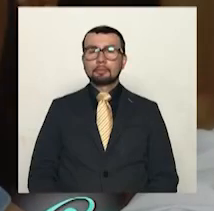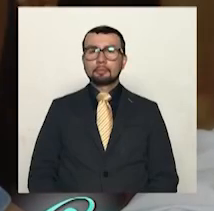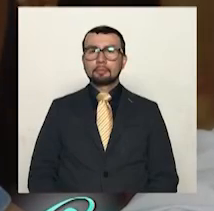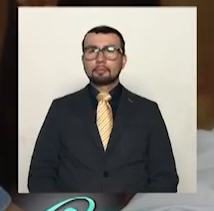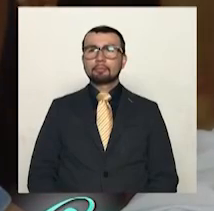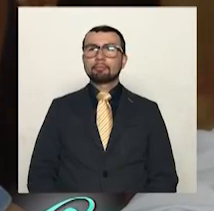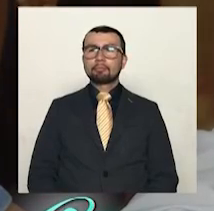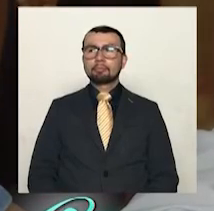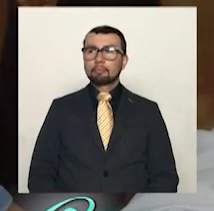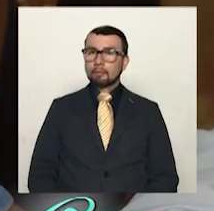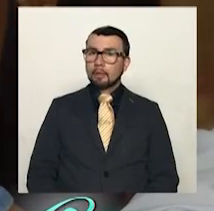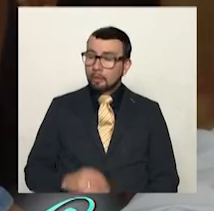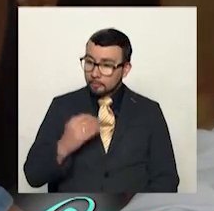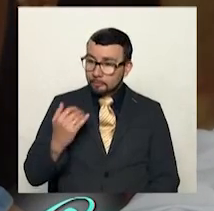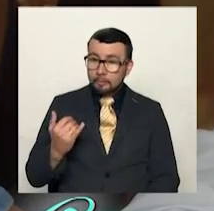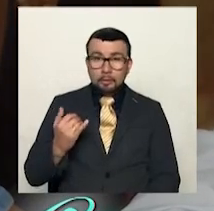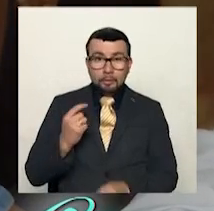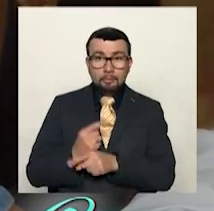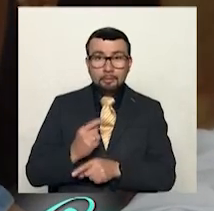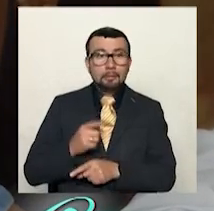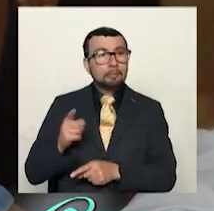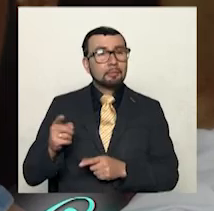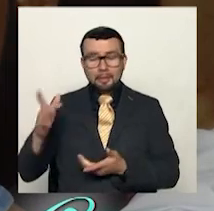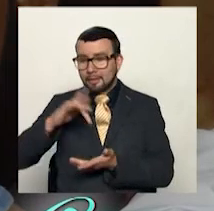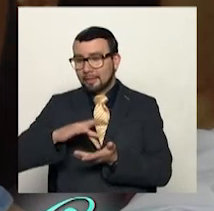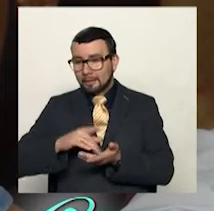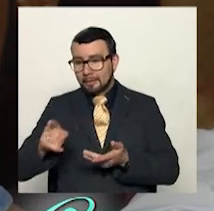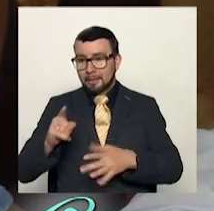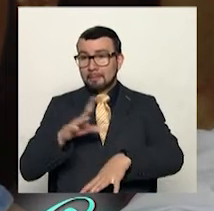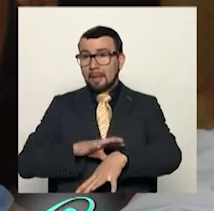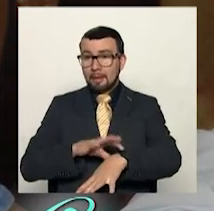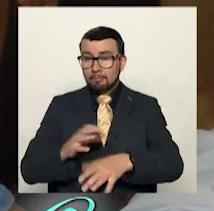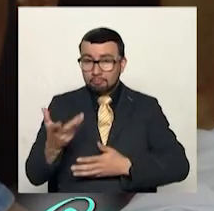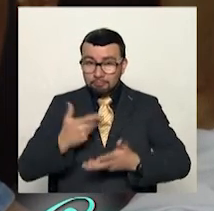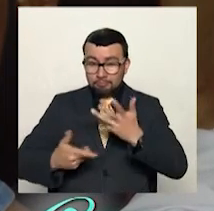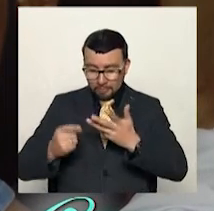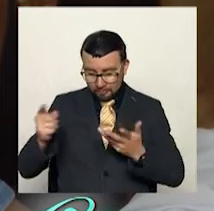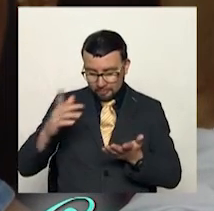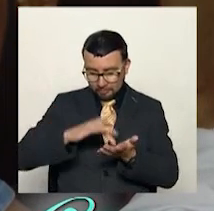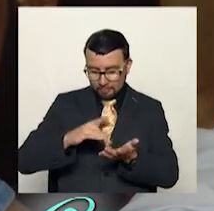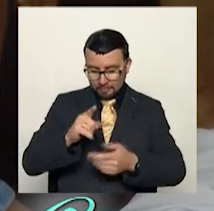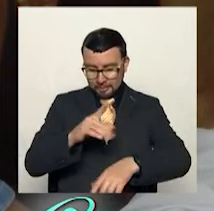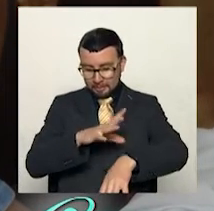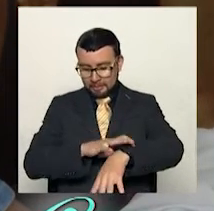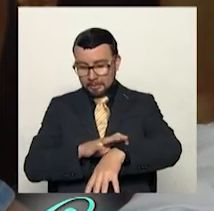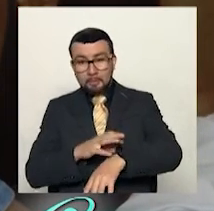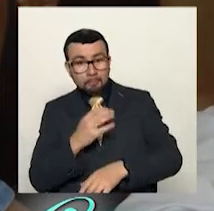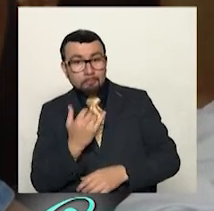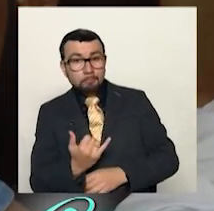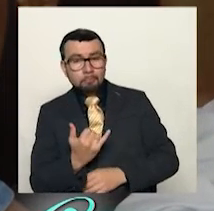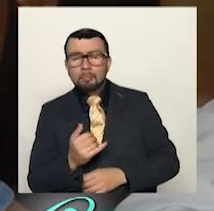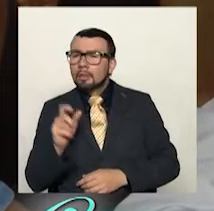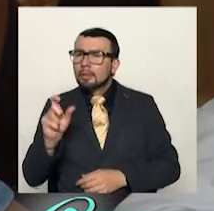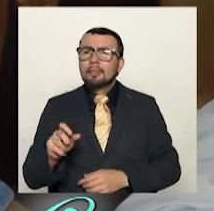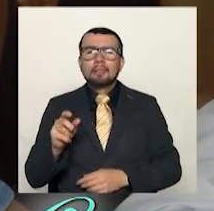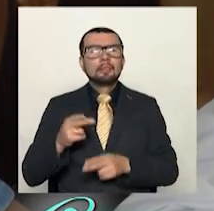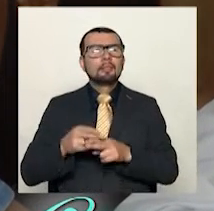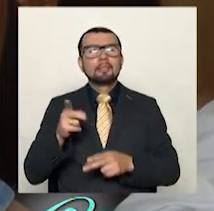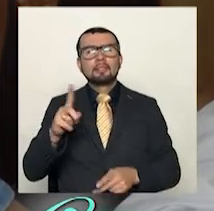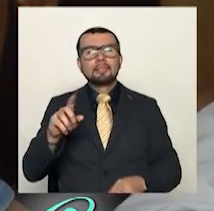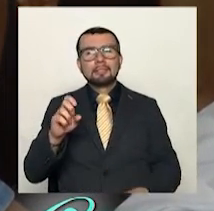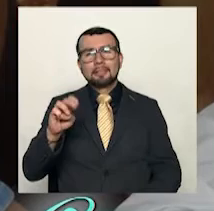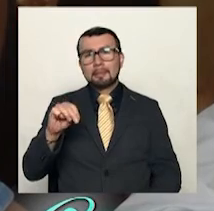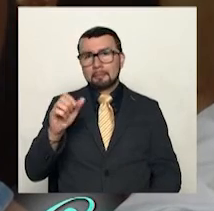Otro de los médicos que hace parte del equipo de profesionales de nuestro Parque de la Salud es el doctor Freddy Rosero Semanate, quien también tuvo